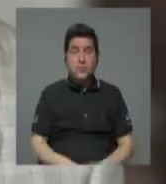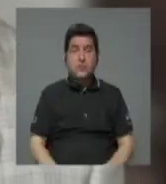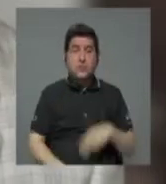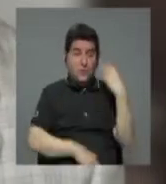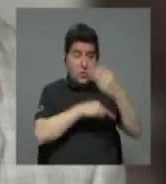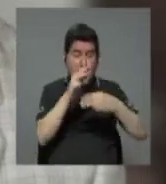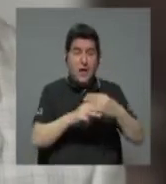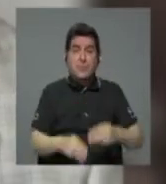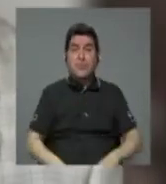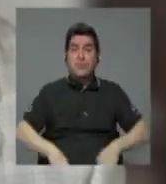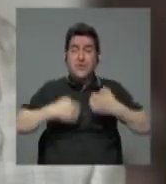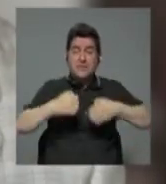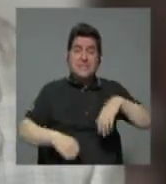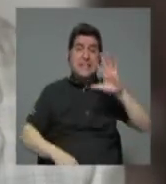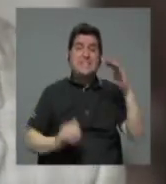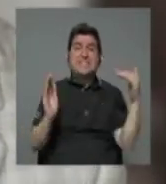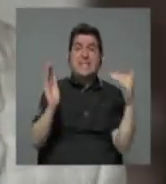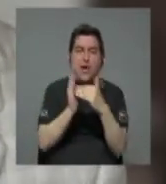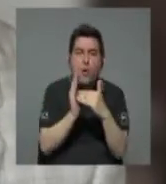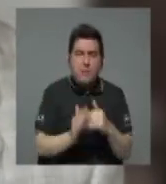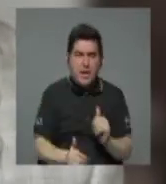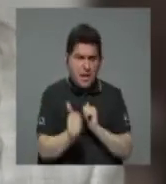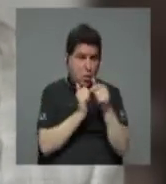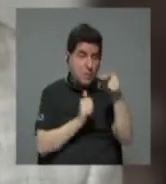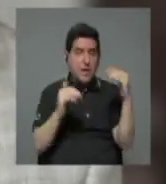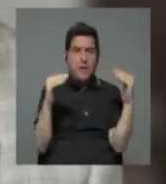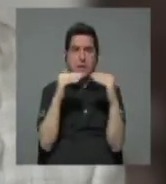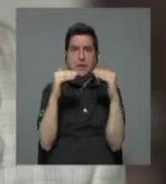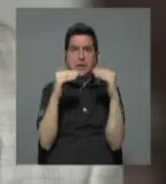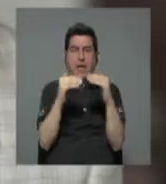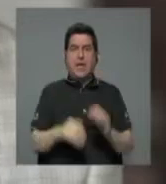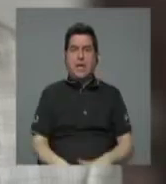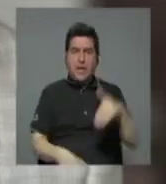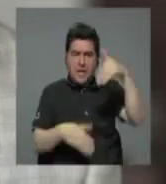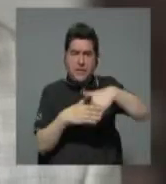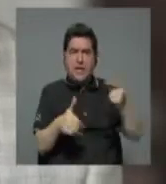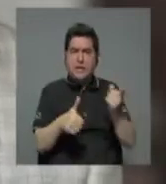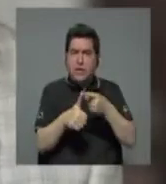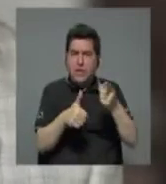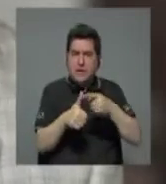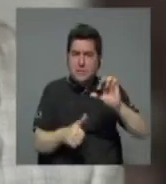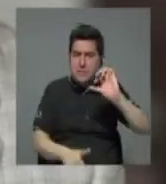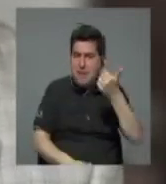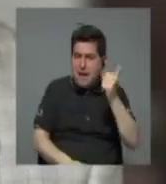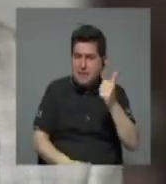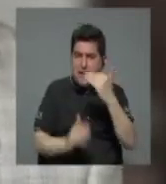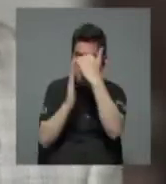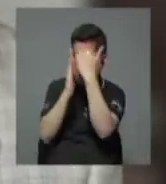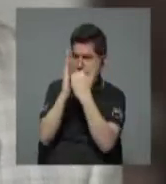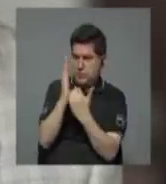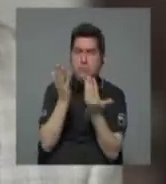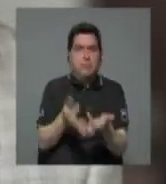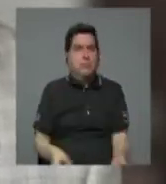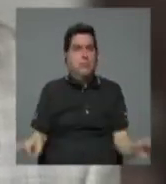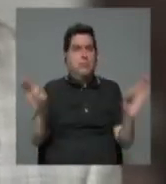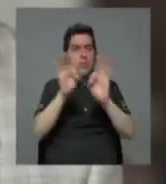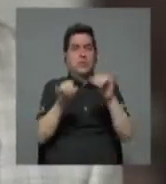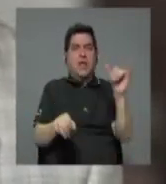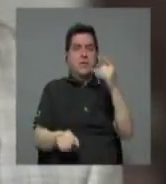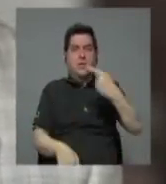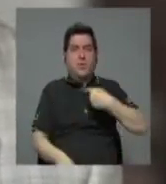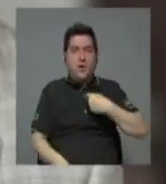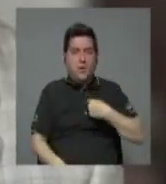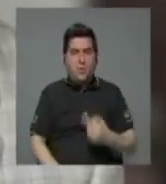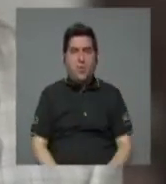francas y entrar a competir a esos niveles y estar entre las 10 primeras es muy importante. Es como cuando uno logra